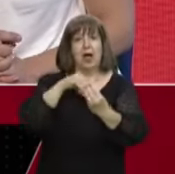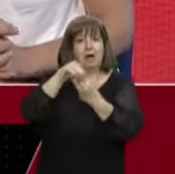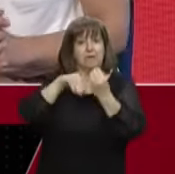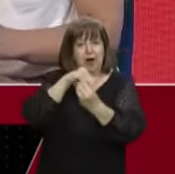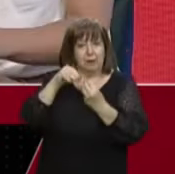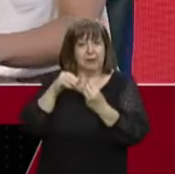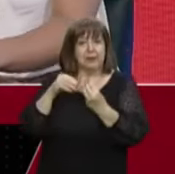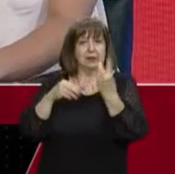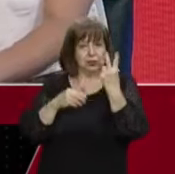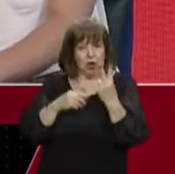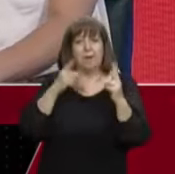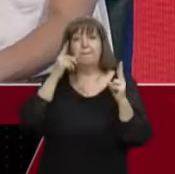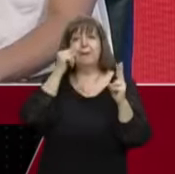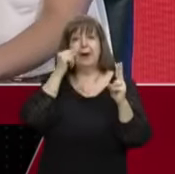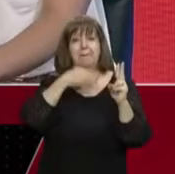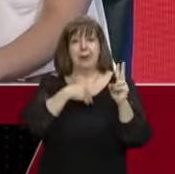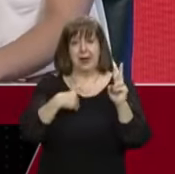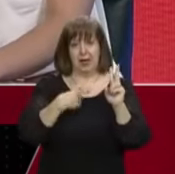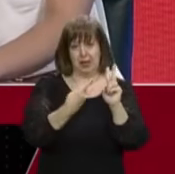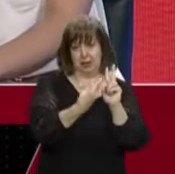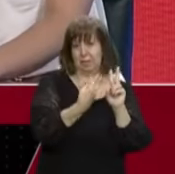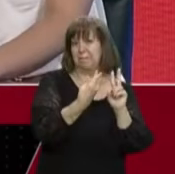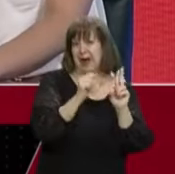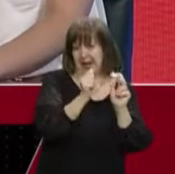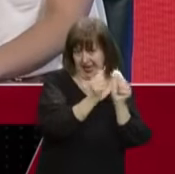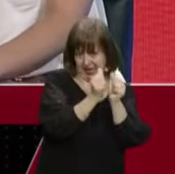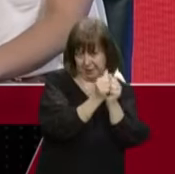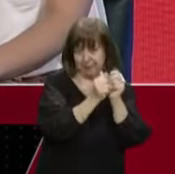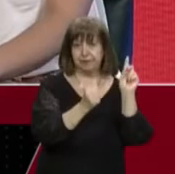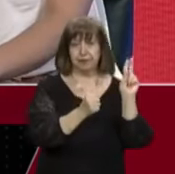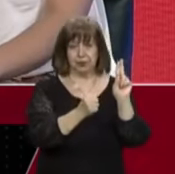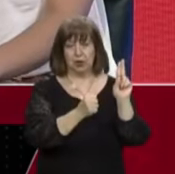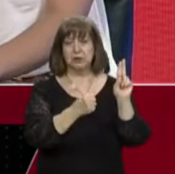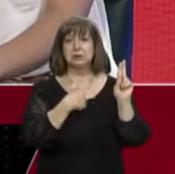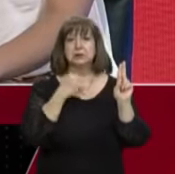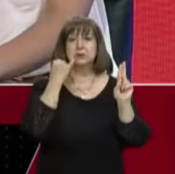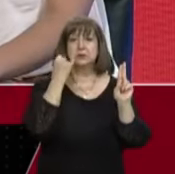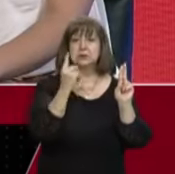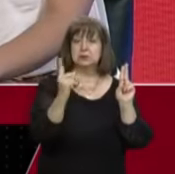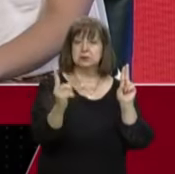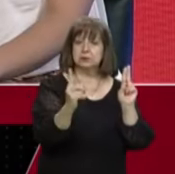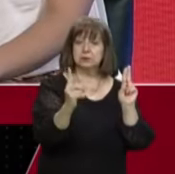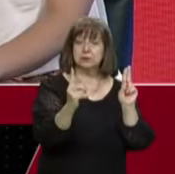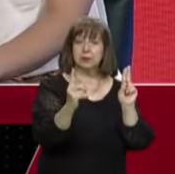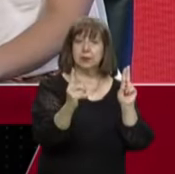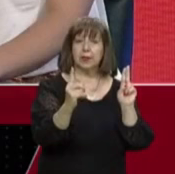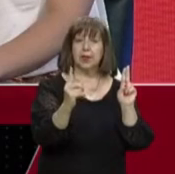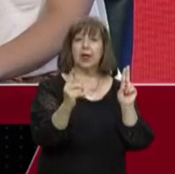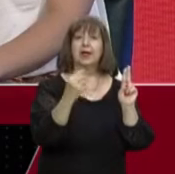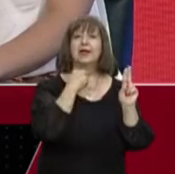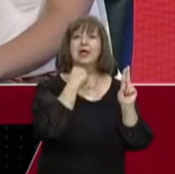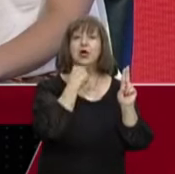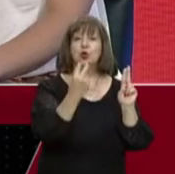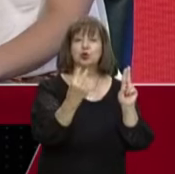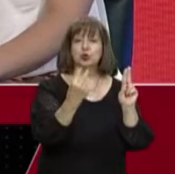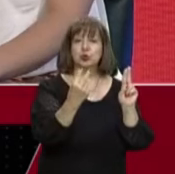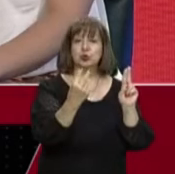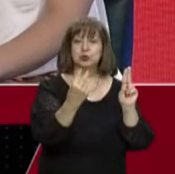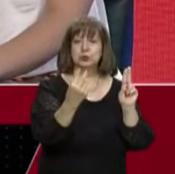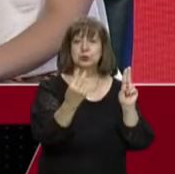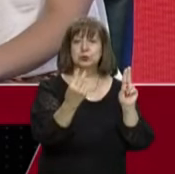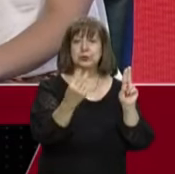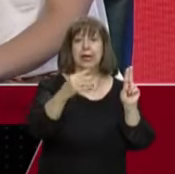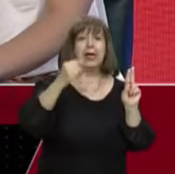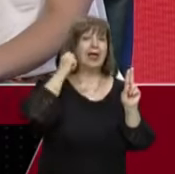una pareja en realidad que convive, habían abusado de sus hijos,